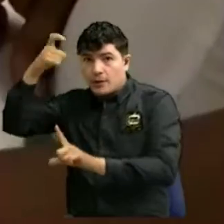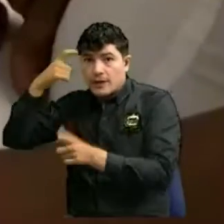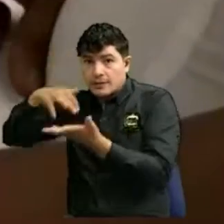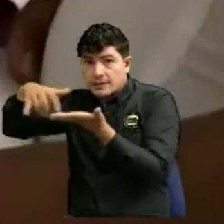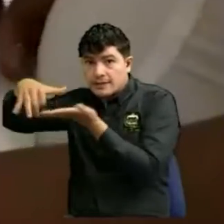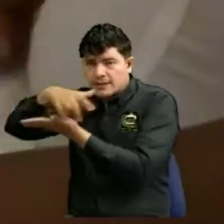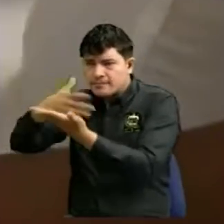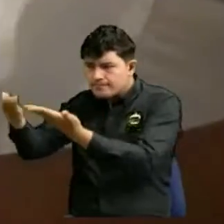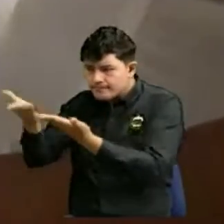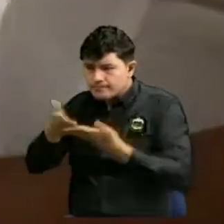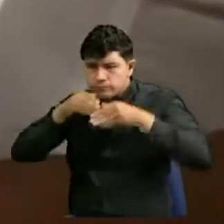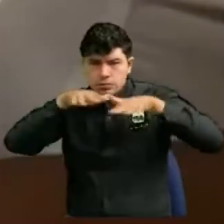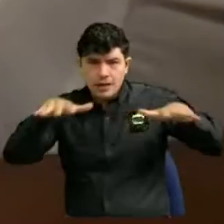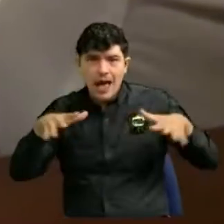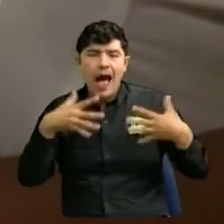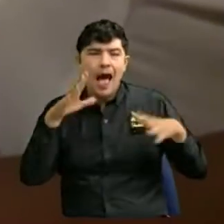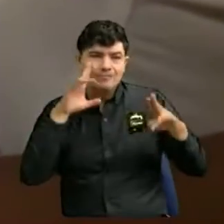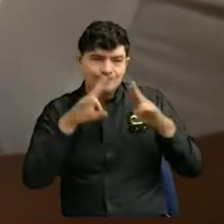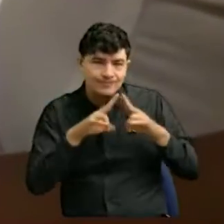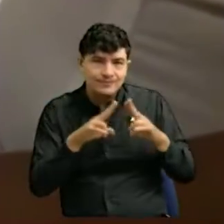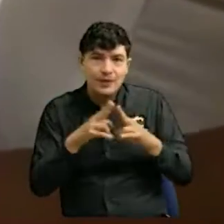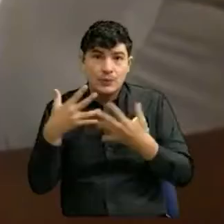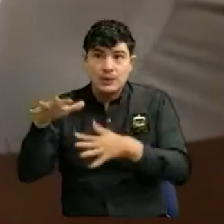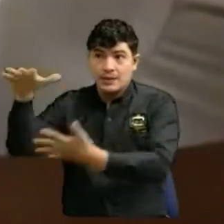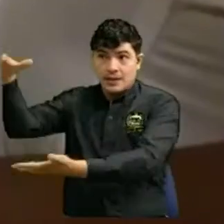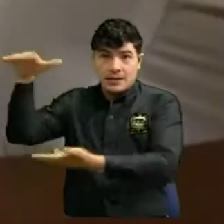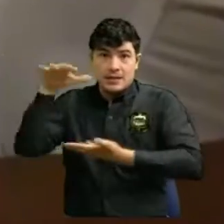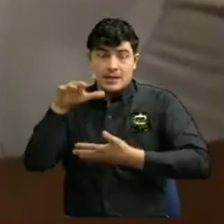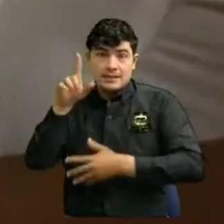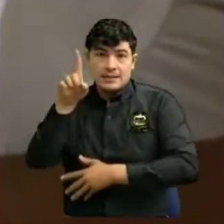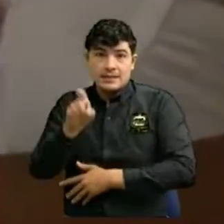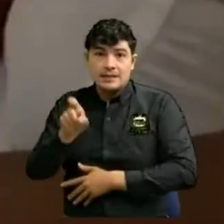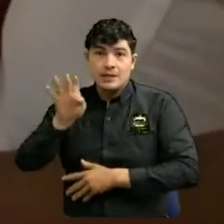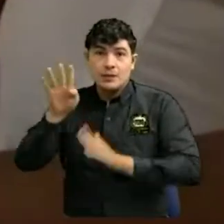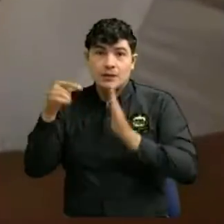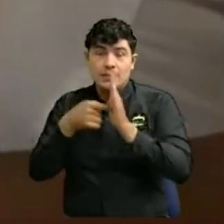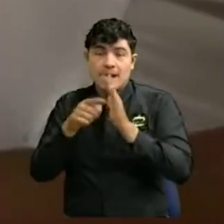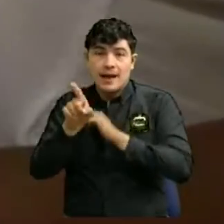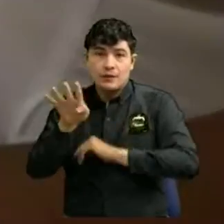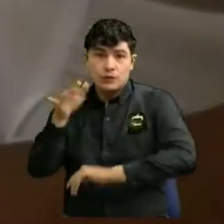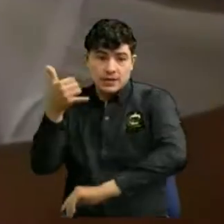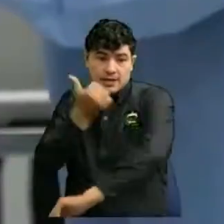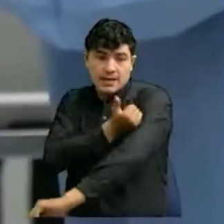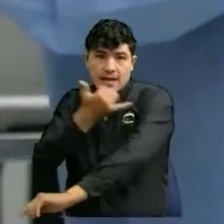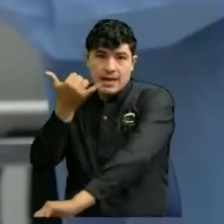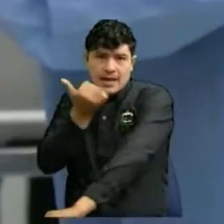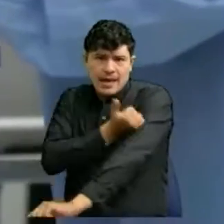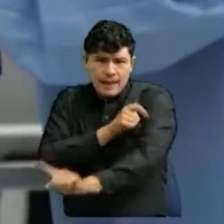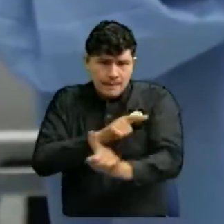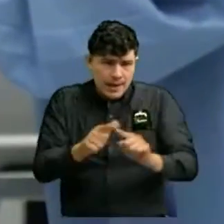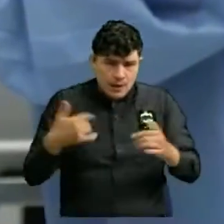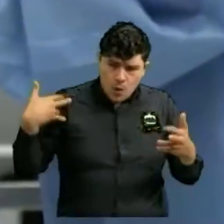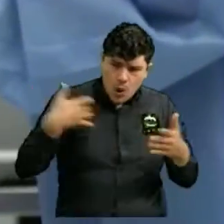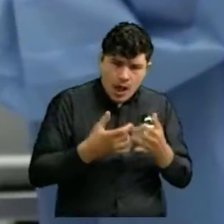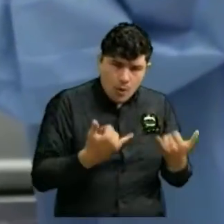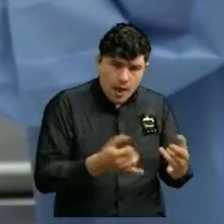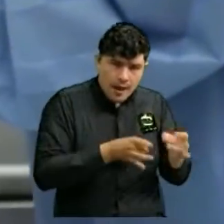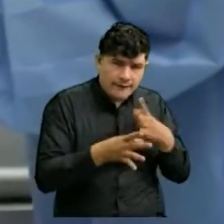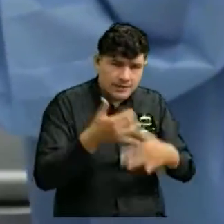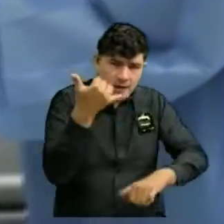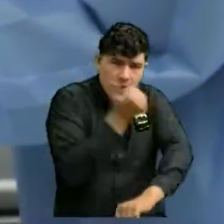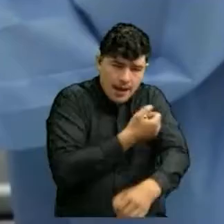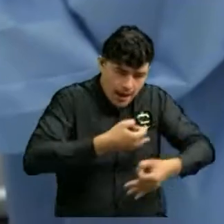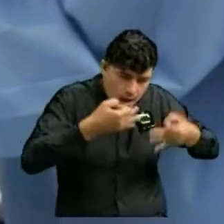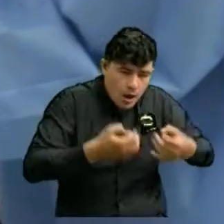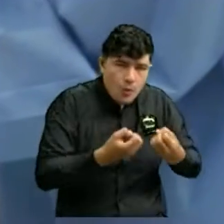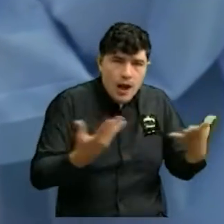en el departamento se han recibido 64 mil 914 dosis pero hasta la fecha sólo han sido aplicadas un poco más de 47